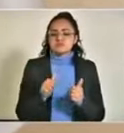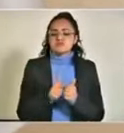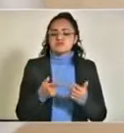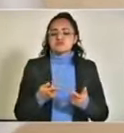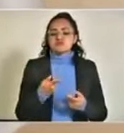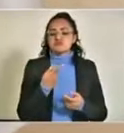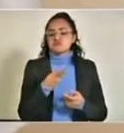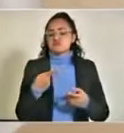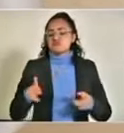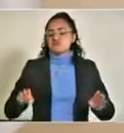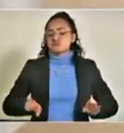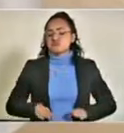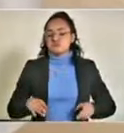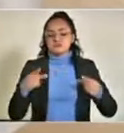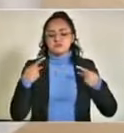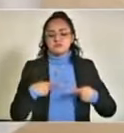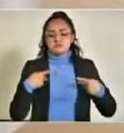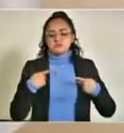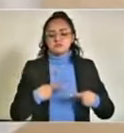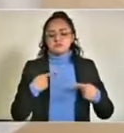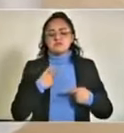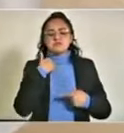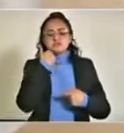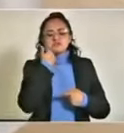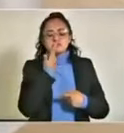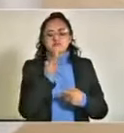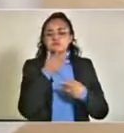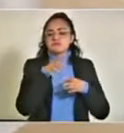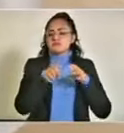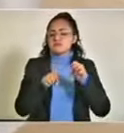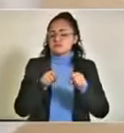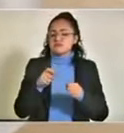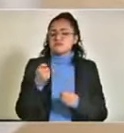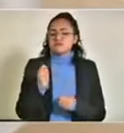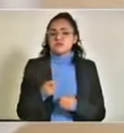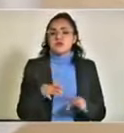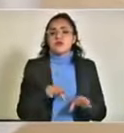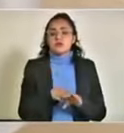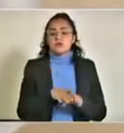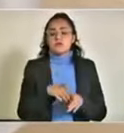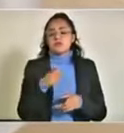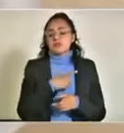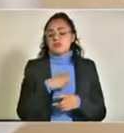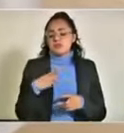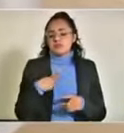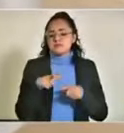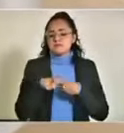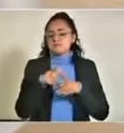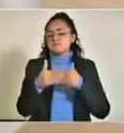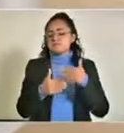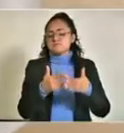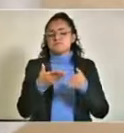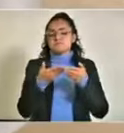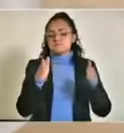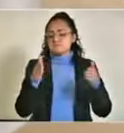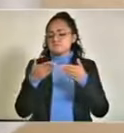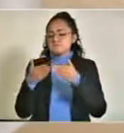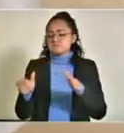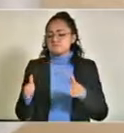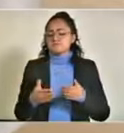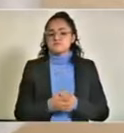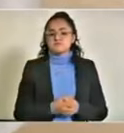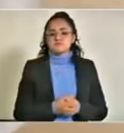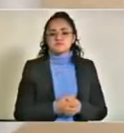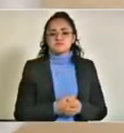comportamiento que todos queremos que sea aquel que nos permita seguir abiertos en materia